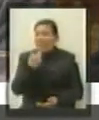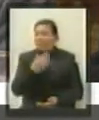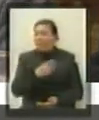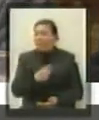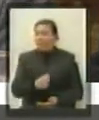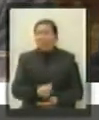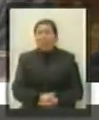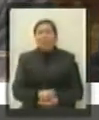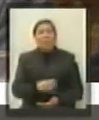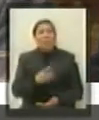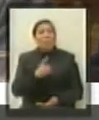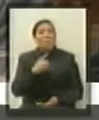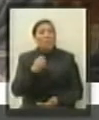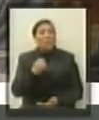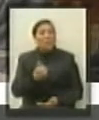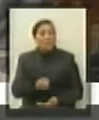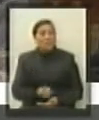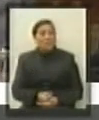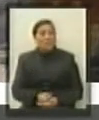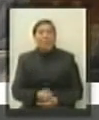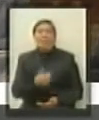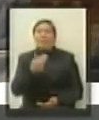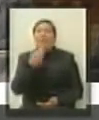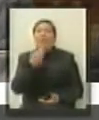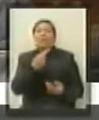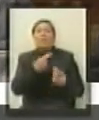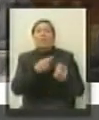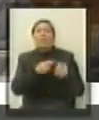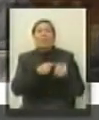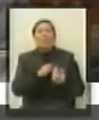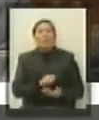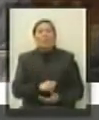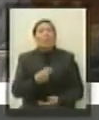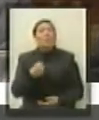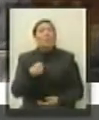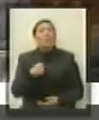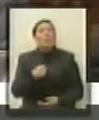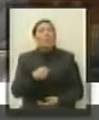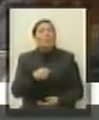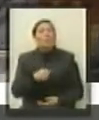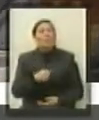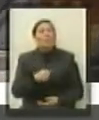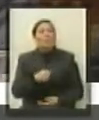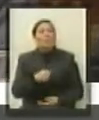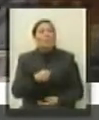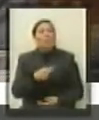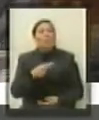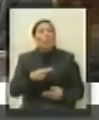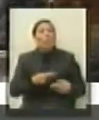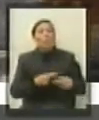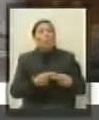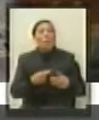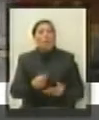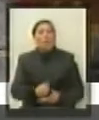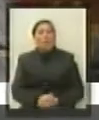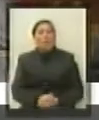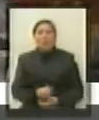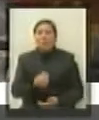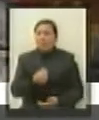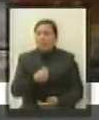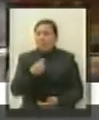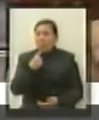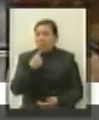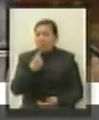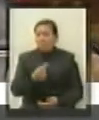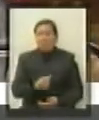derogar? El decreto, el Poder Ejecutivo. ¿Y quién carga con la responsabilidad? Nosotros. Y en el caso de Huancavelica, señores, yo les voy a